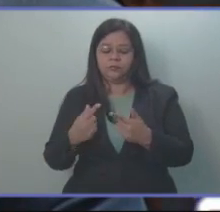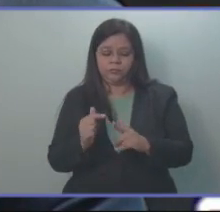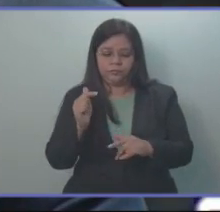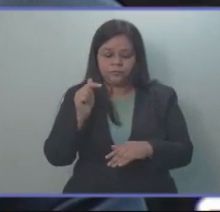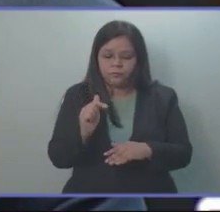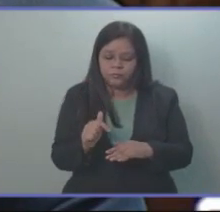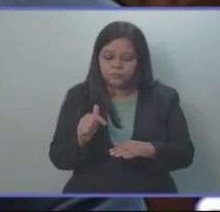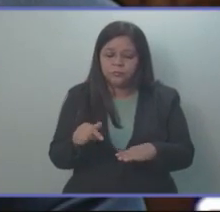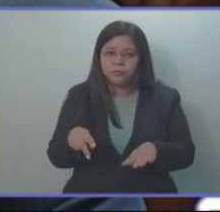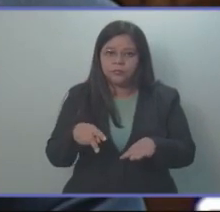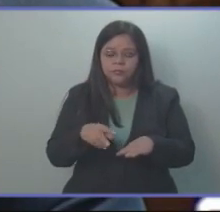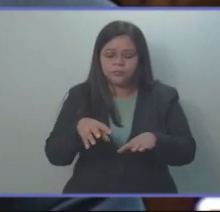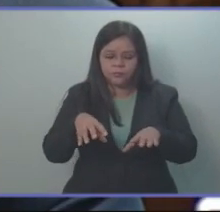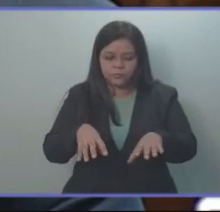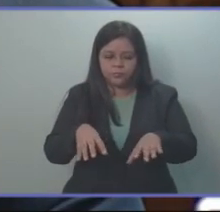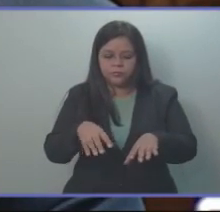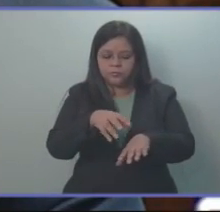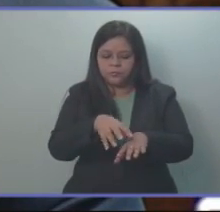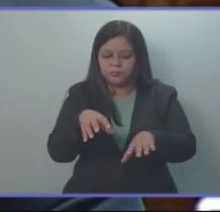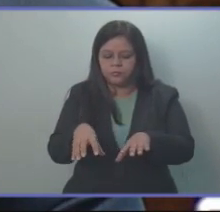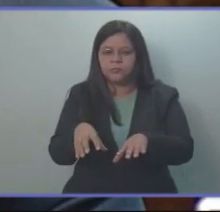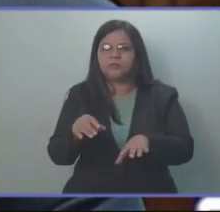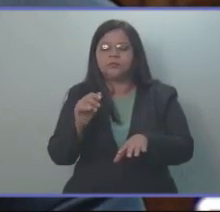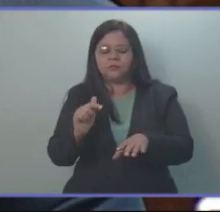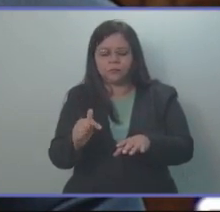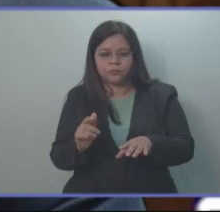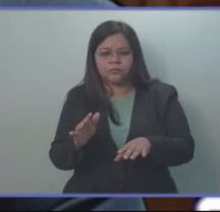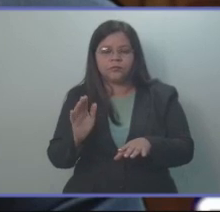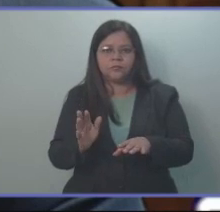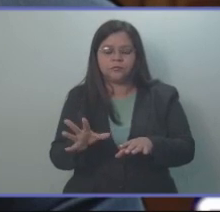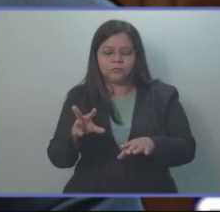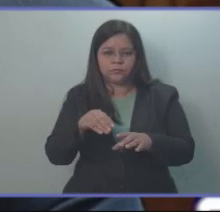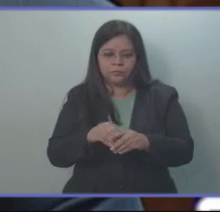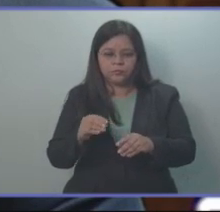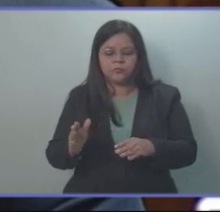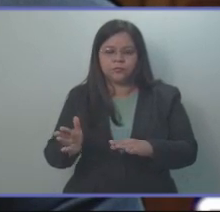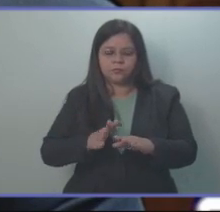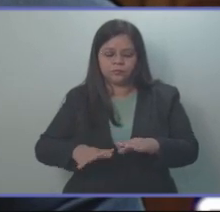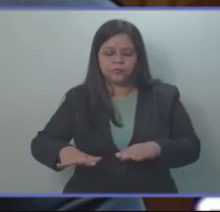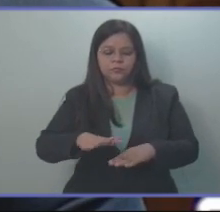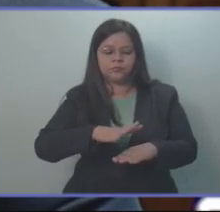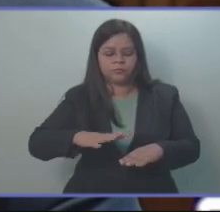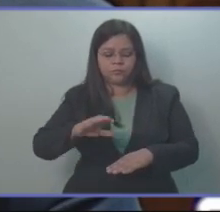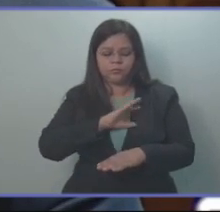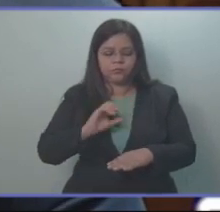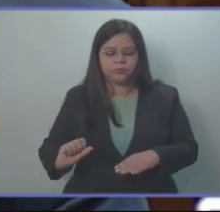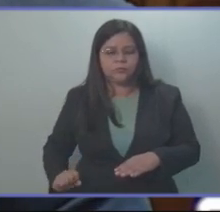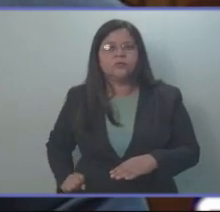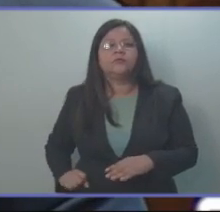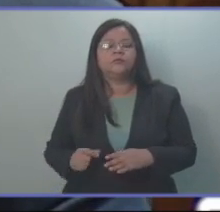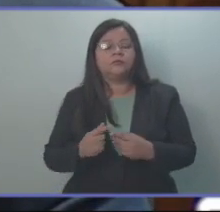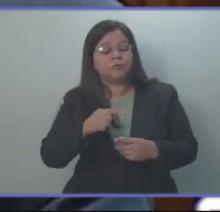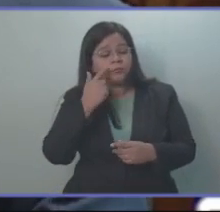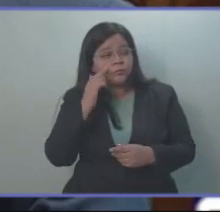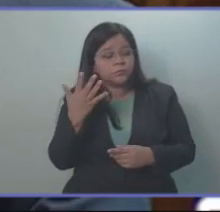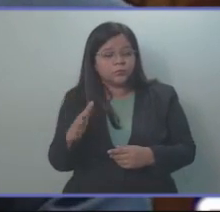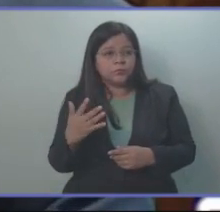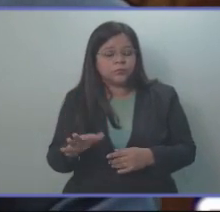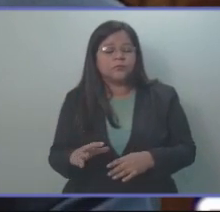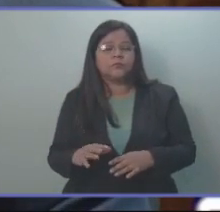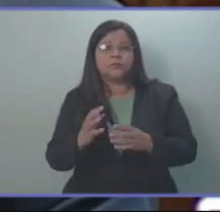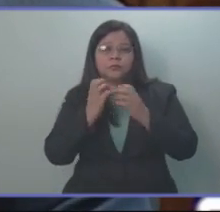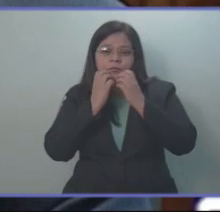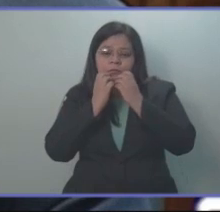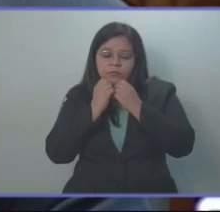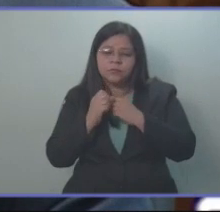y que están dentro de los límites que componen a la República del Salvador, lo cual podría poner en peligro la integridad